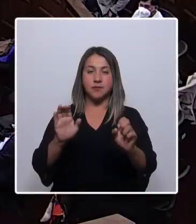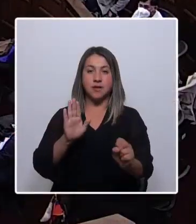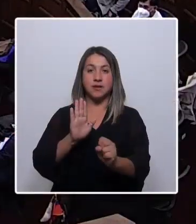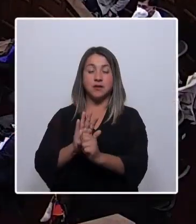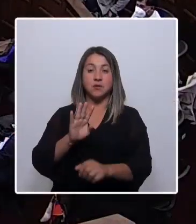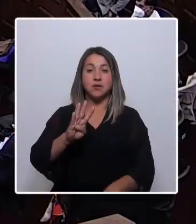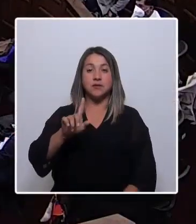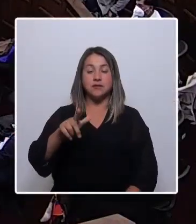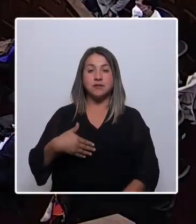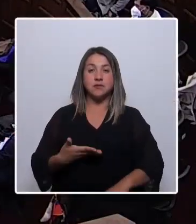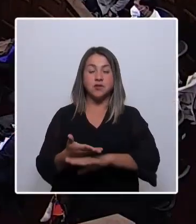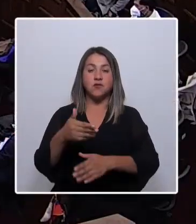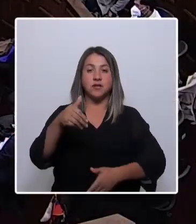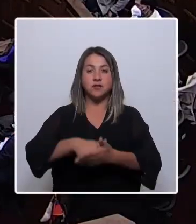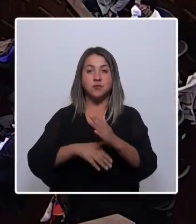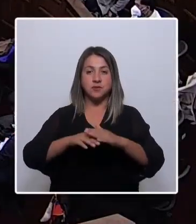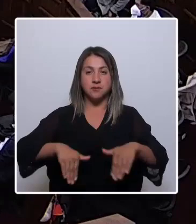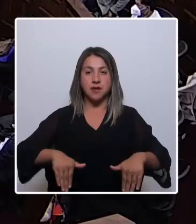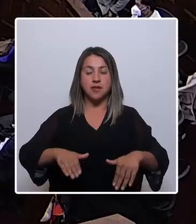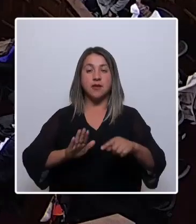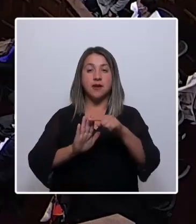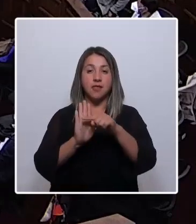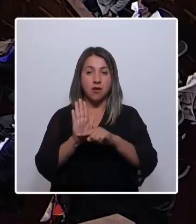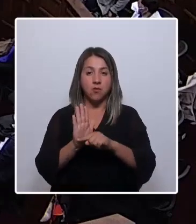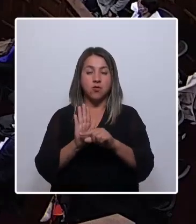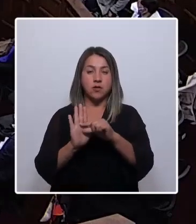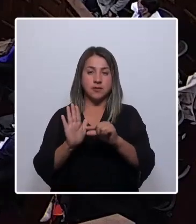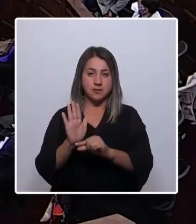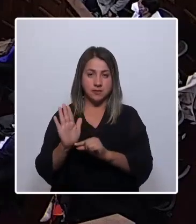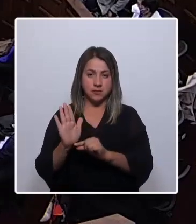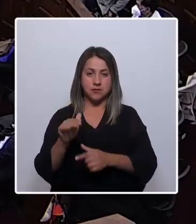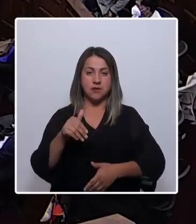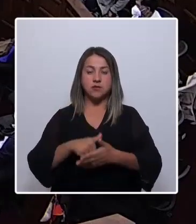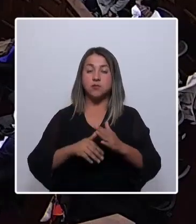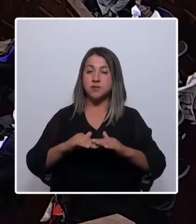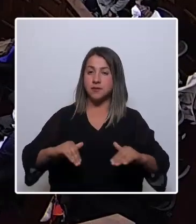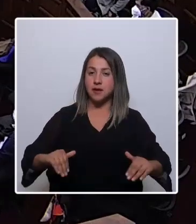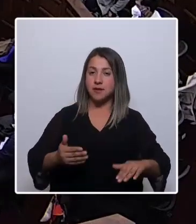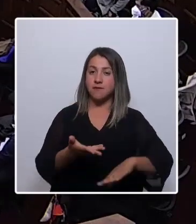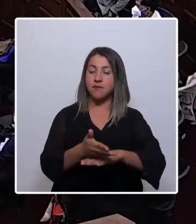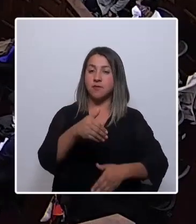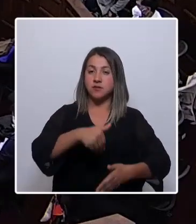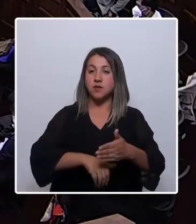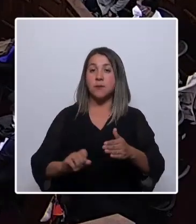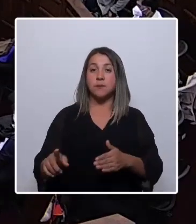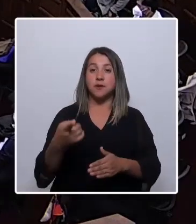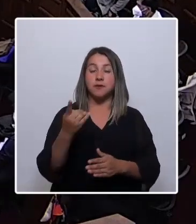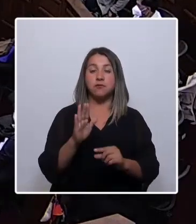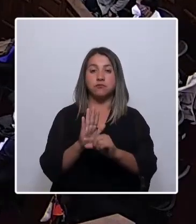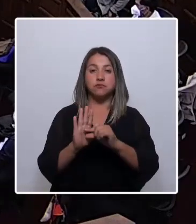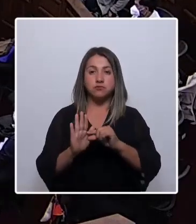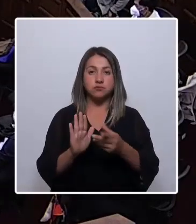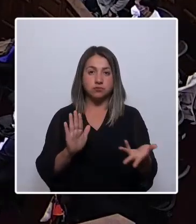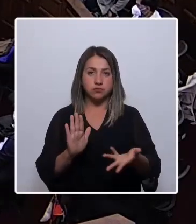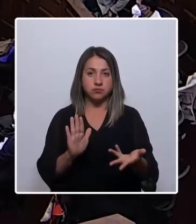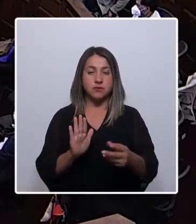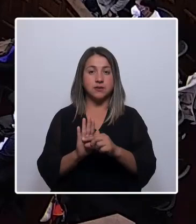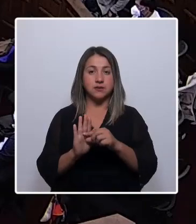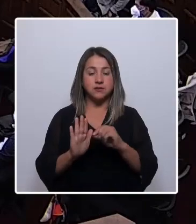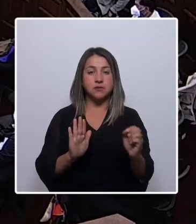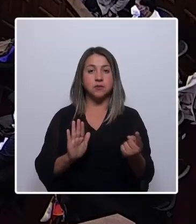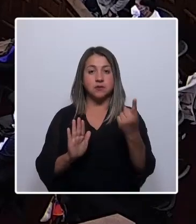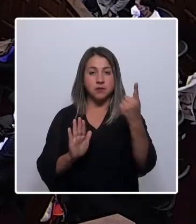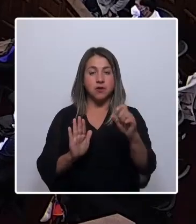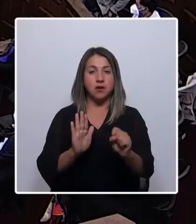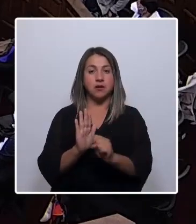47, se ha pedido votación separada de cada uno de sus incisos. Se pone en votación en primer término el inciso primero